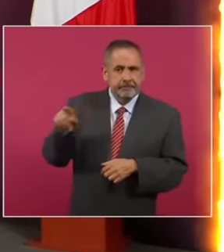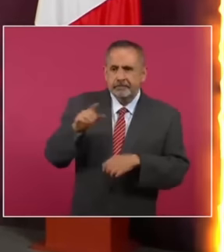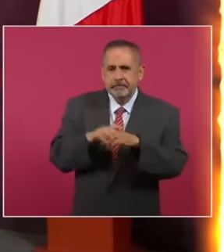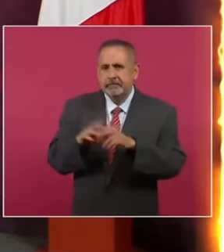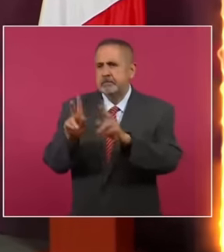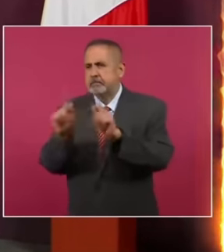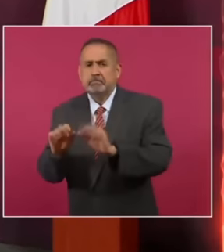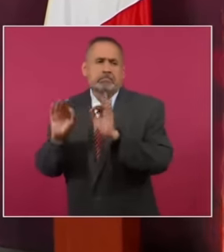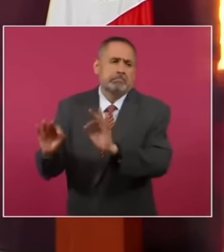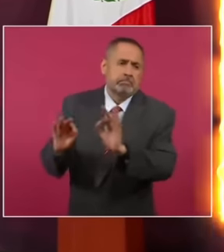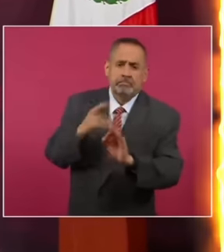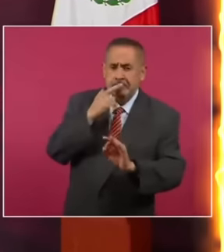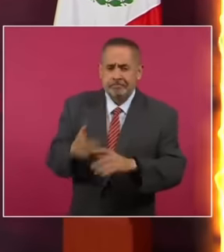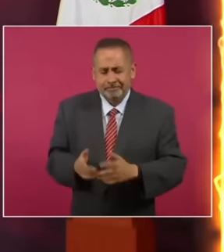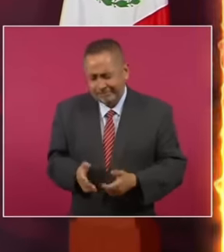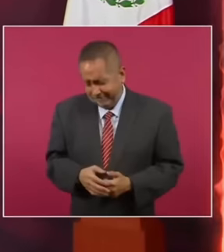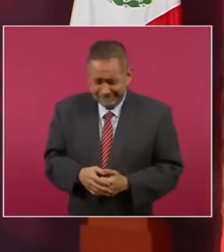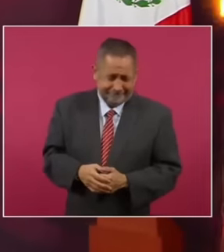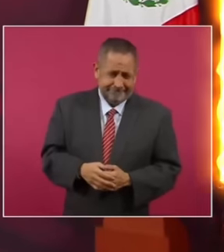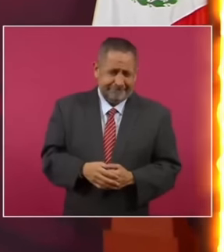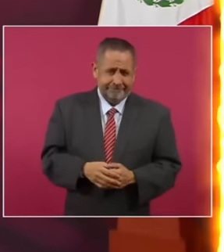prevalecía la paz, ¿no?